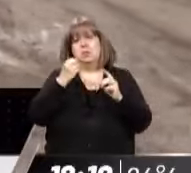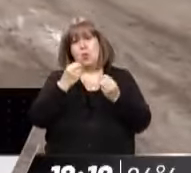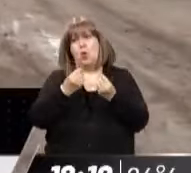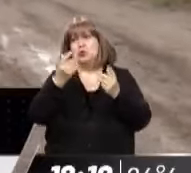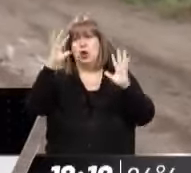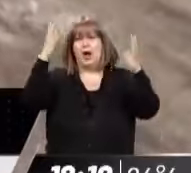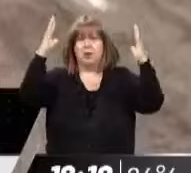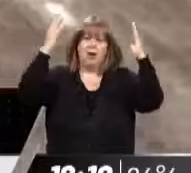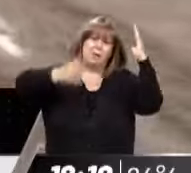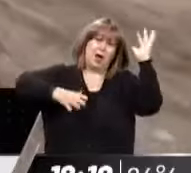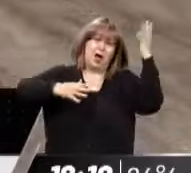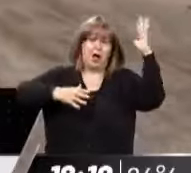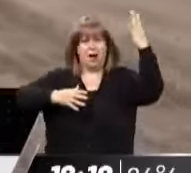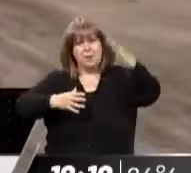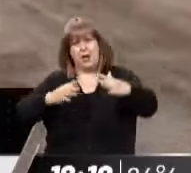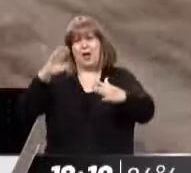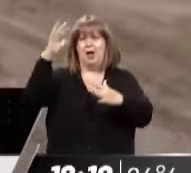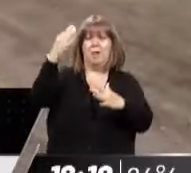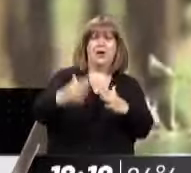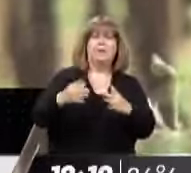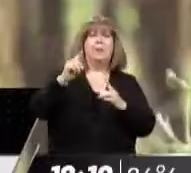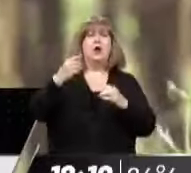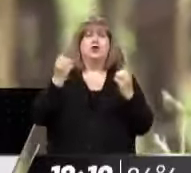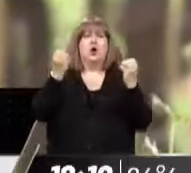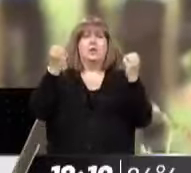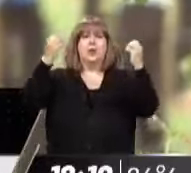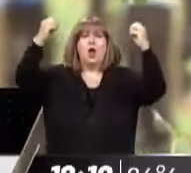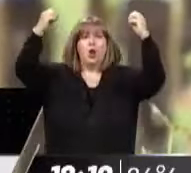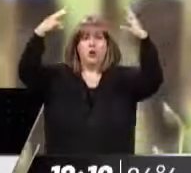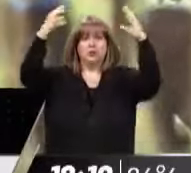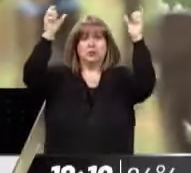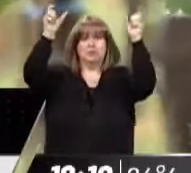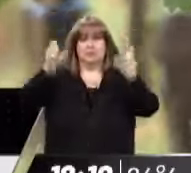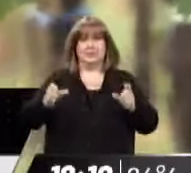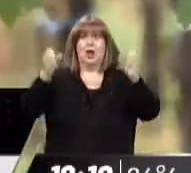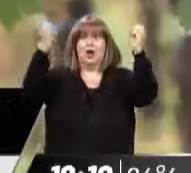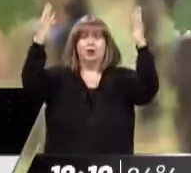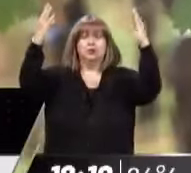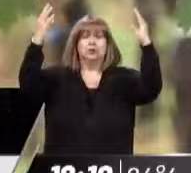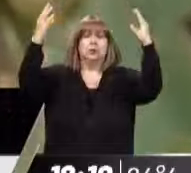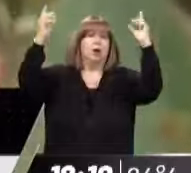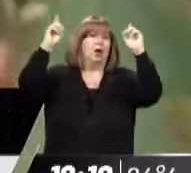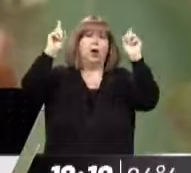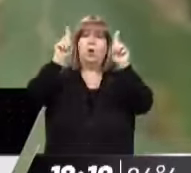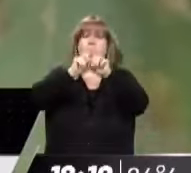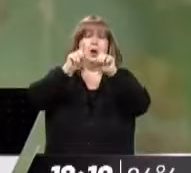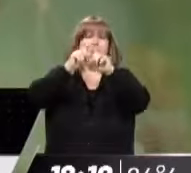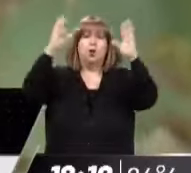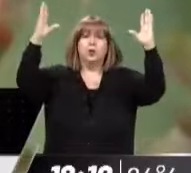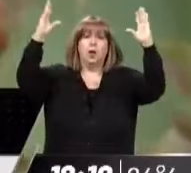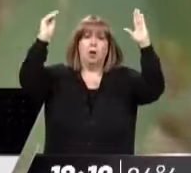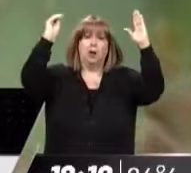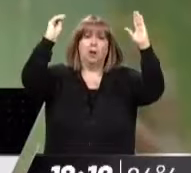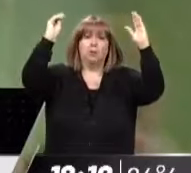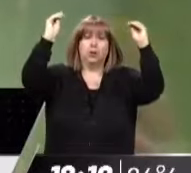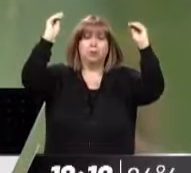de hormigón allá, uno de madera, que lo cortó abajo ahí. Y ahora, hoy día, por ejemplo, queríamos cosechar y es imposible, no se puede. No se